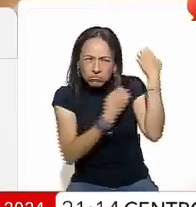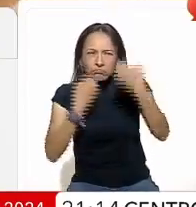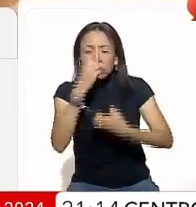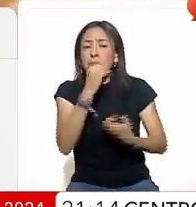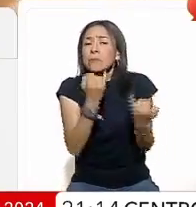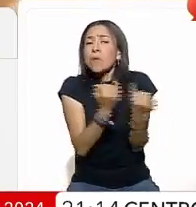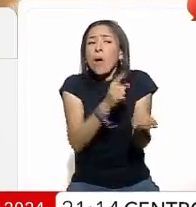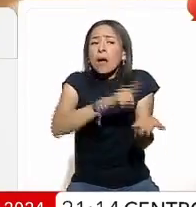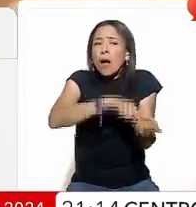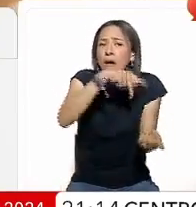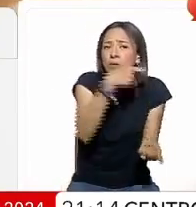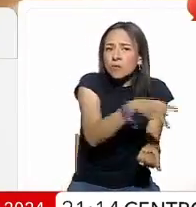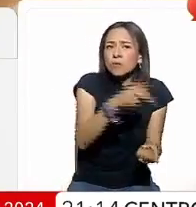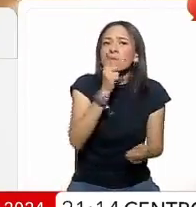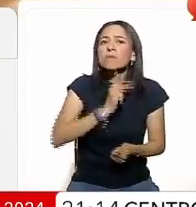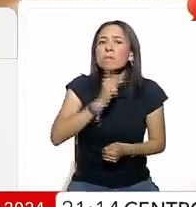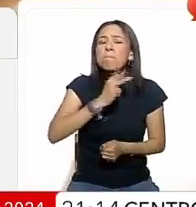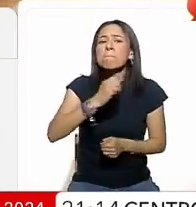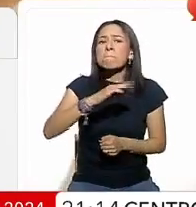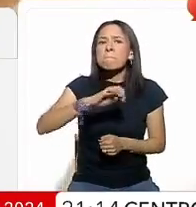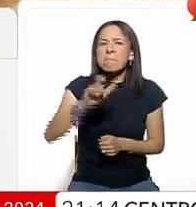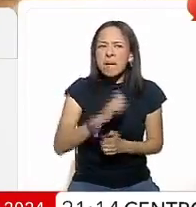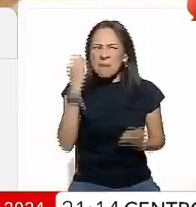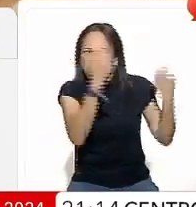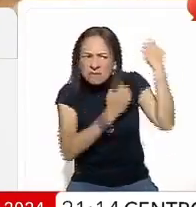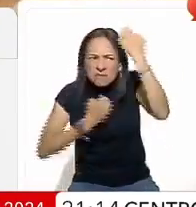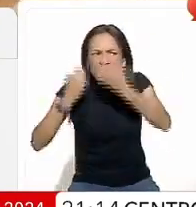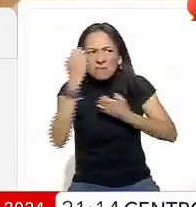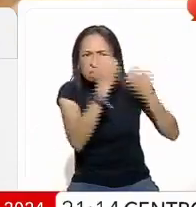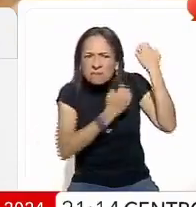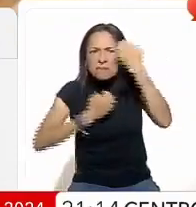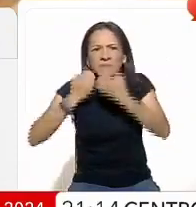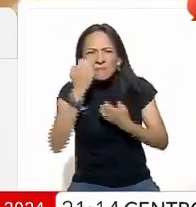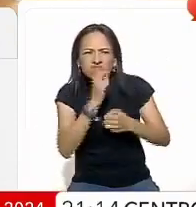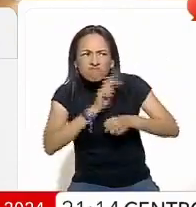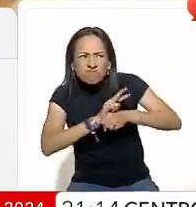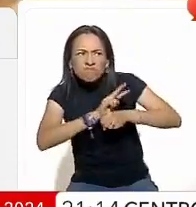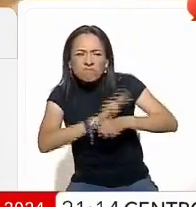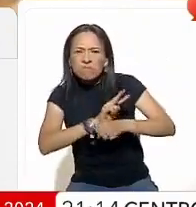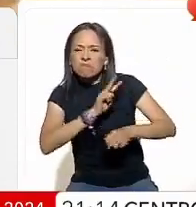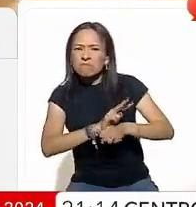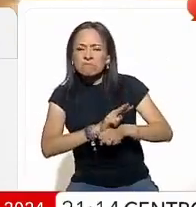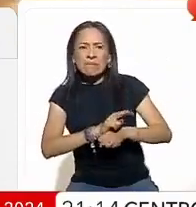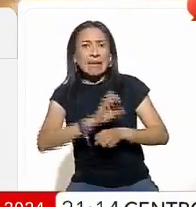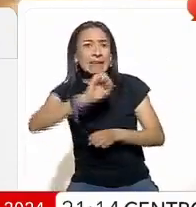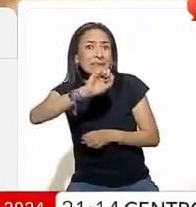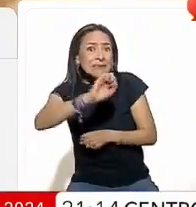auditoría de Pemex, y no se encontró un solo observación